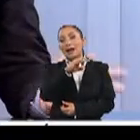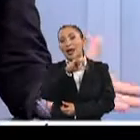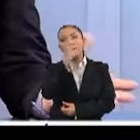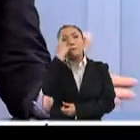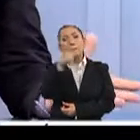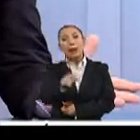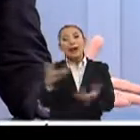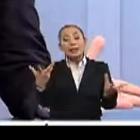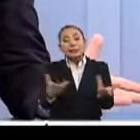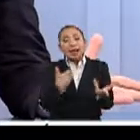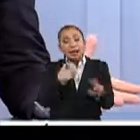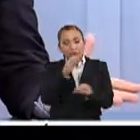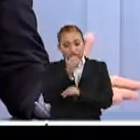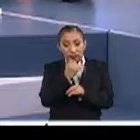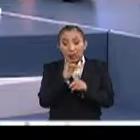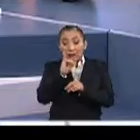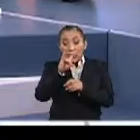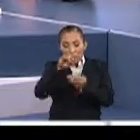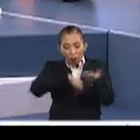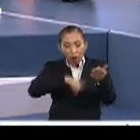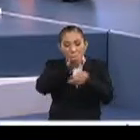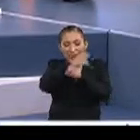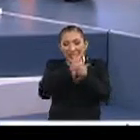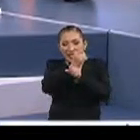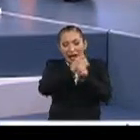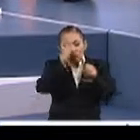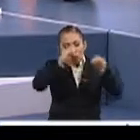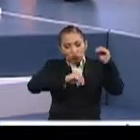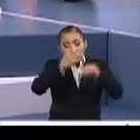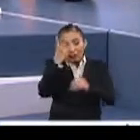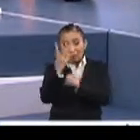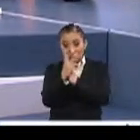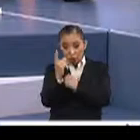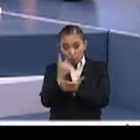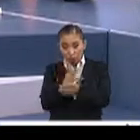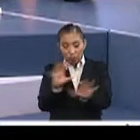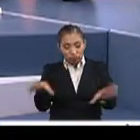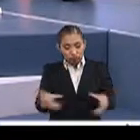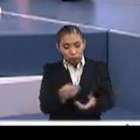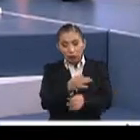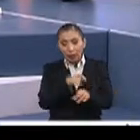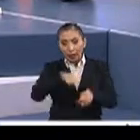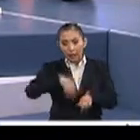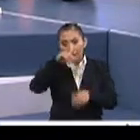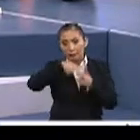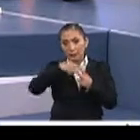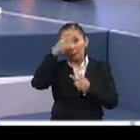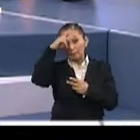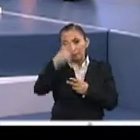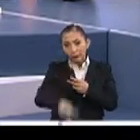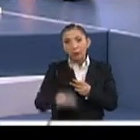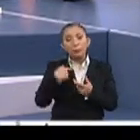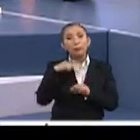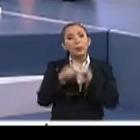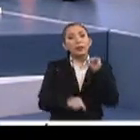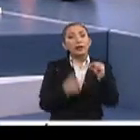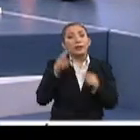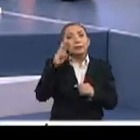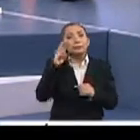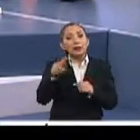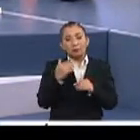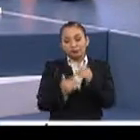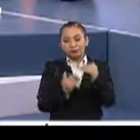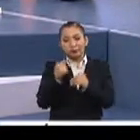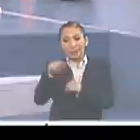a que generemos estudios iberoamericanos, no solamente de estos 3 países. Todo esto inicia en México, en una gran medida siguiendo